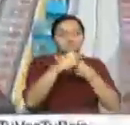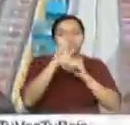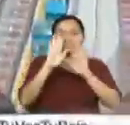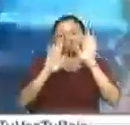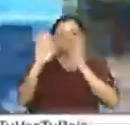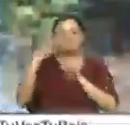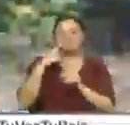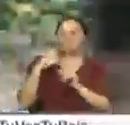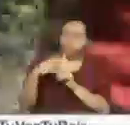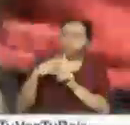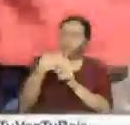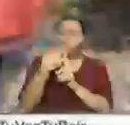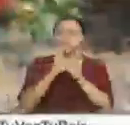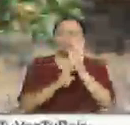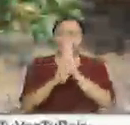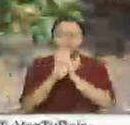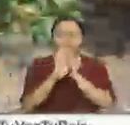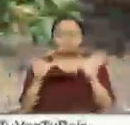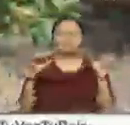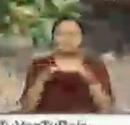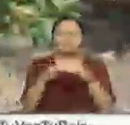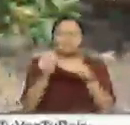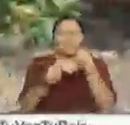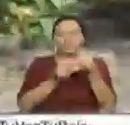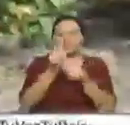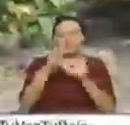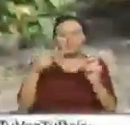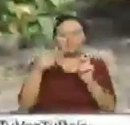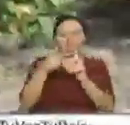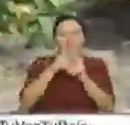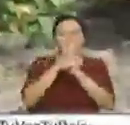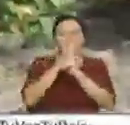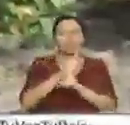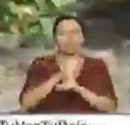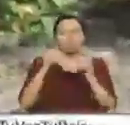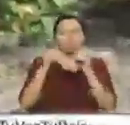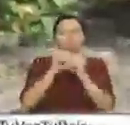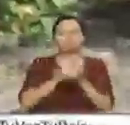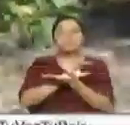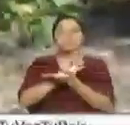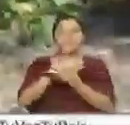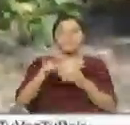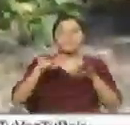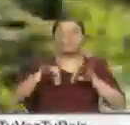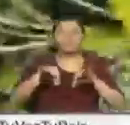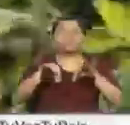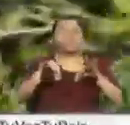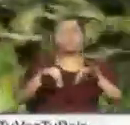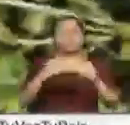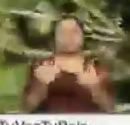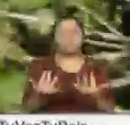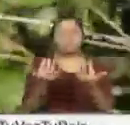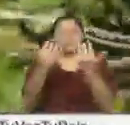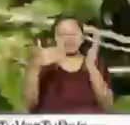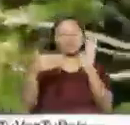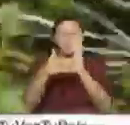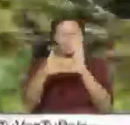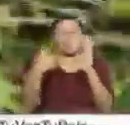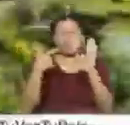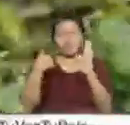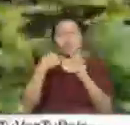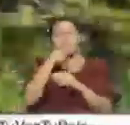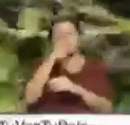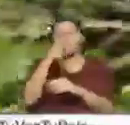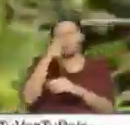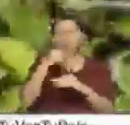las ventajas del desarrollo alternativo, que apunta a la prevención y eliminación de los cultivos de plantas que contienen drogas